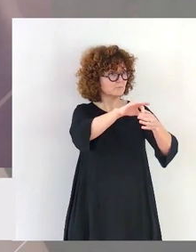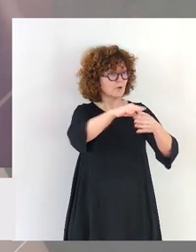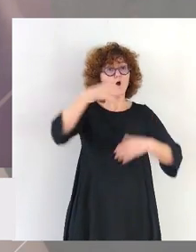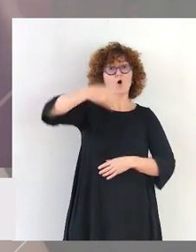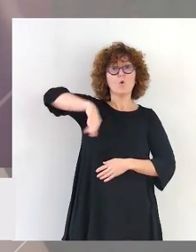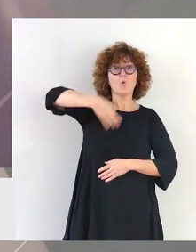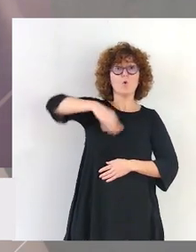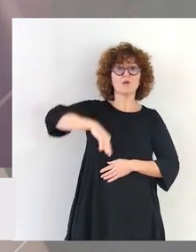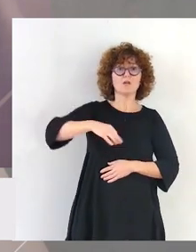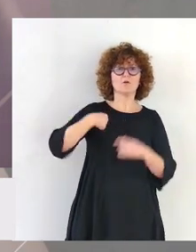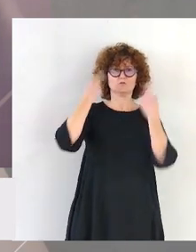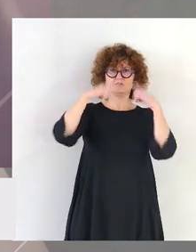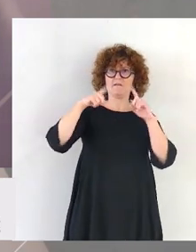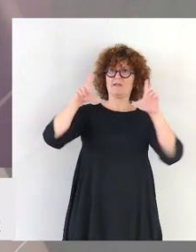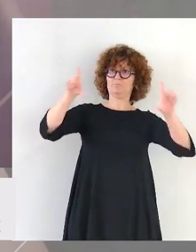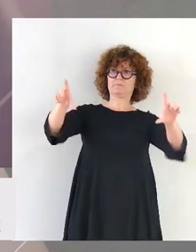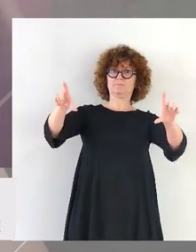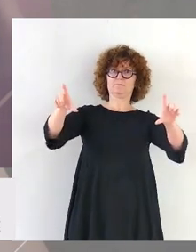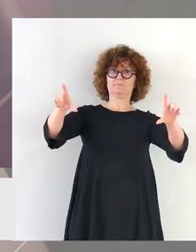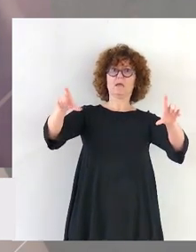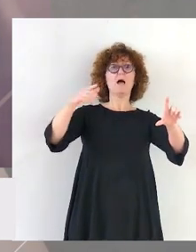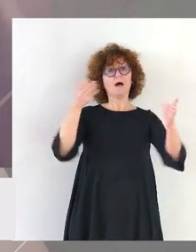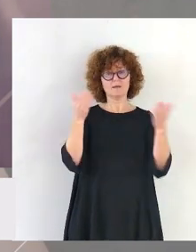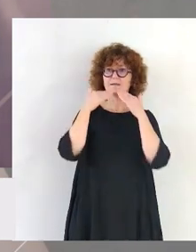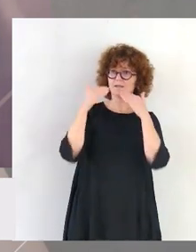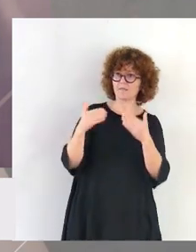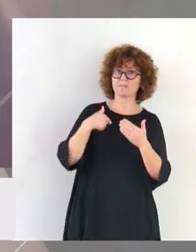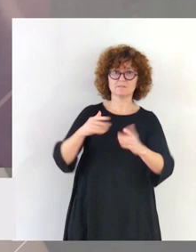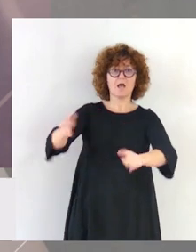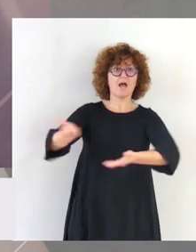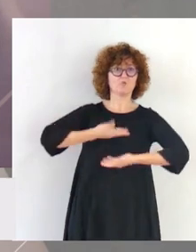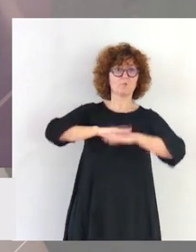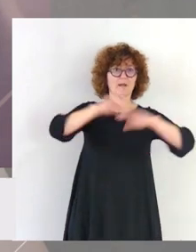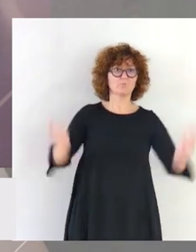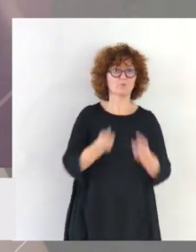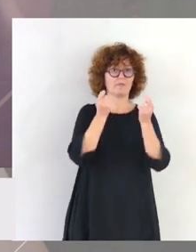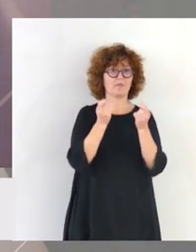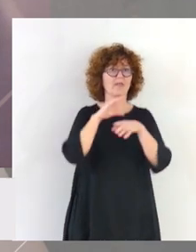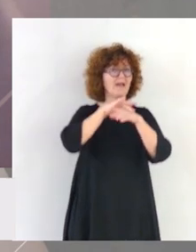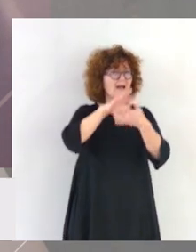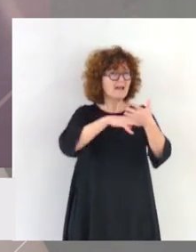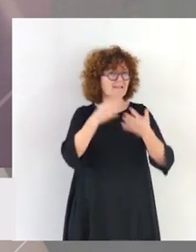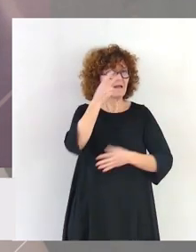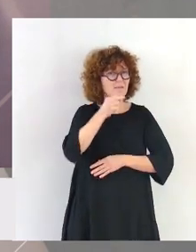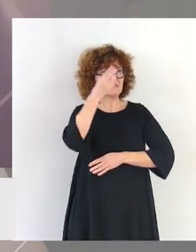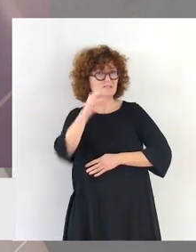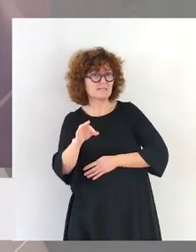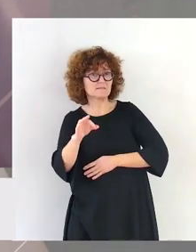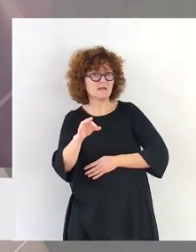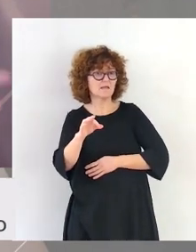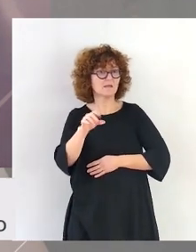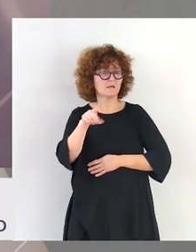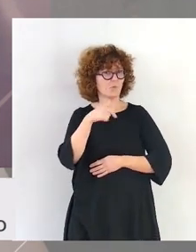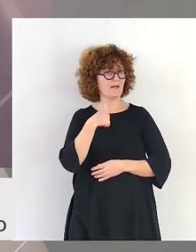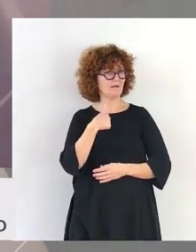lona no Bueno pues gracias O sea la gente ya sabe que hay una Cos se llama agenda 2030 y se preguntan qué tiene para que estos señores Esta señora no tienen una papelera